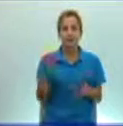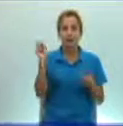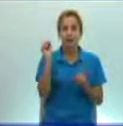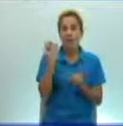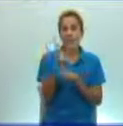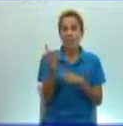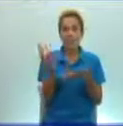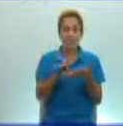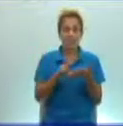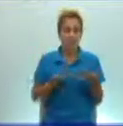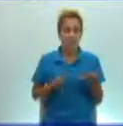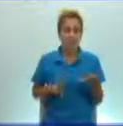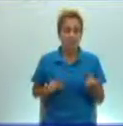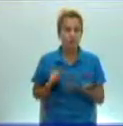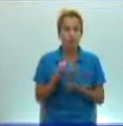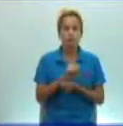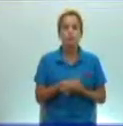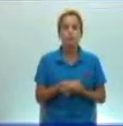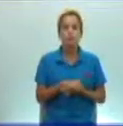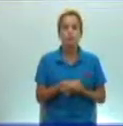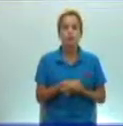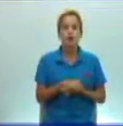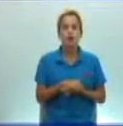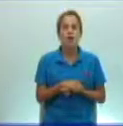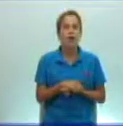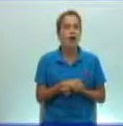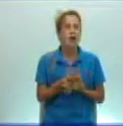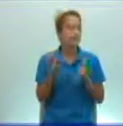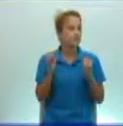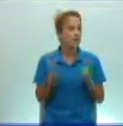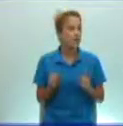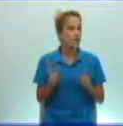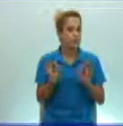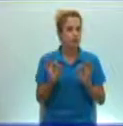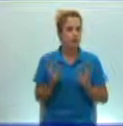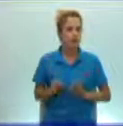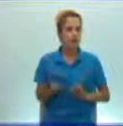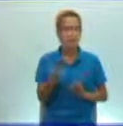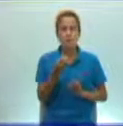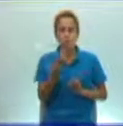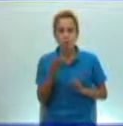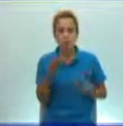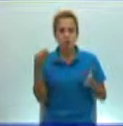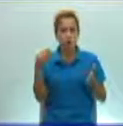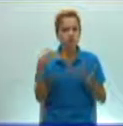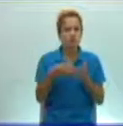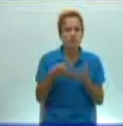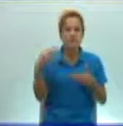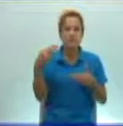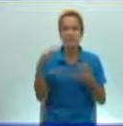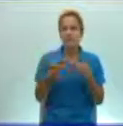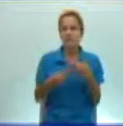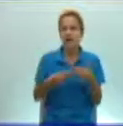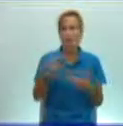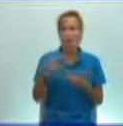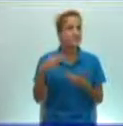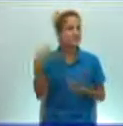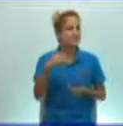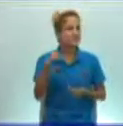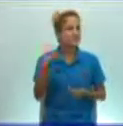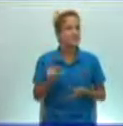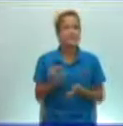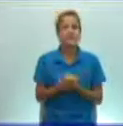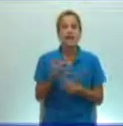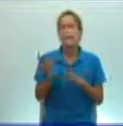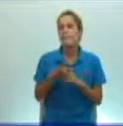la lectura del texto, estamos seguros que pudieron llegar a la realización de las actividades